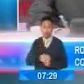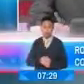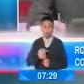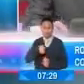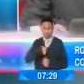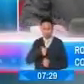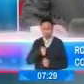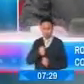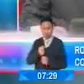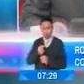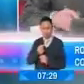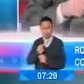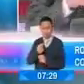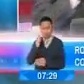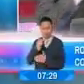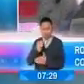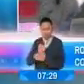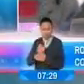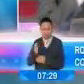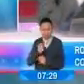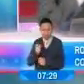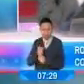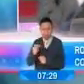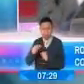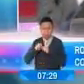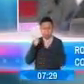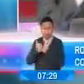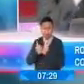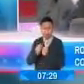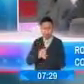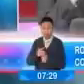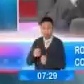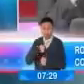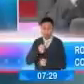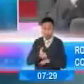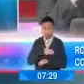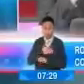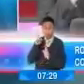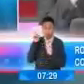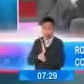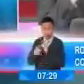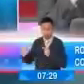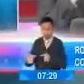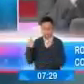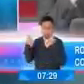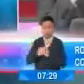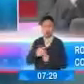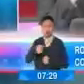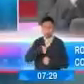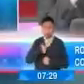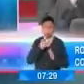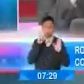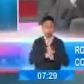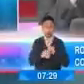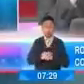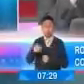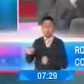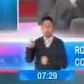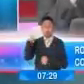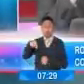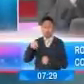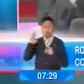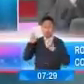el zapato o no solamente soy una molestia para un legislador al que yo denuncié, porque yo lo denuncié. El caso de Mendoza no tiene